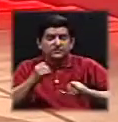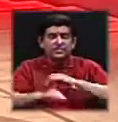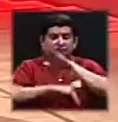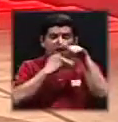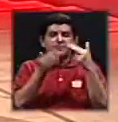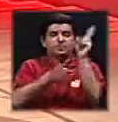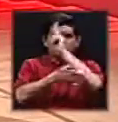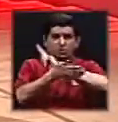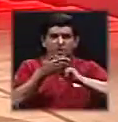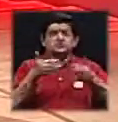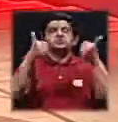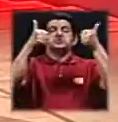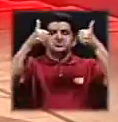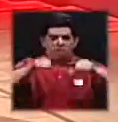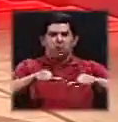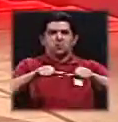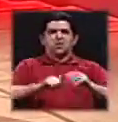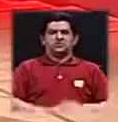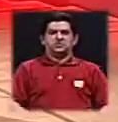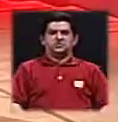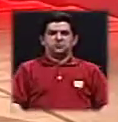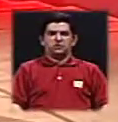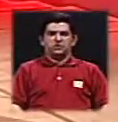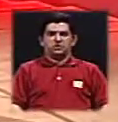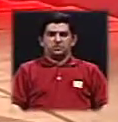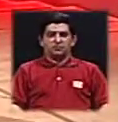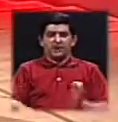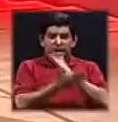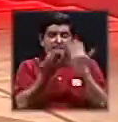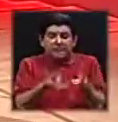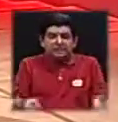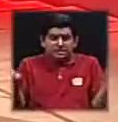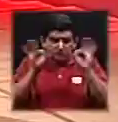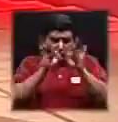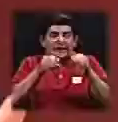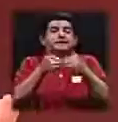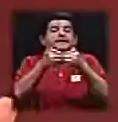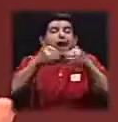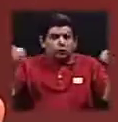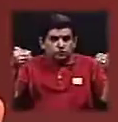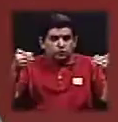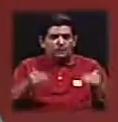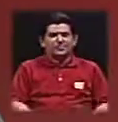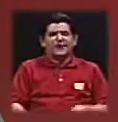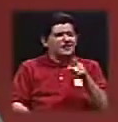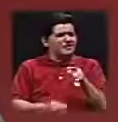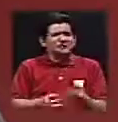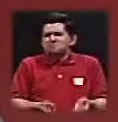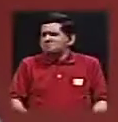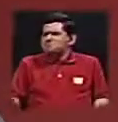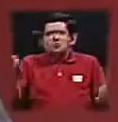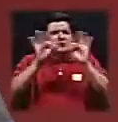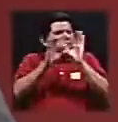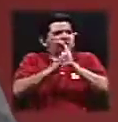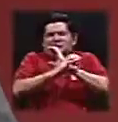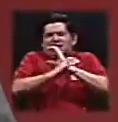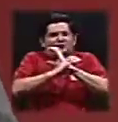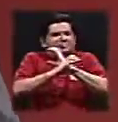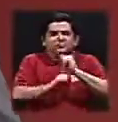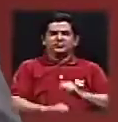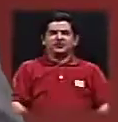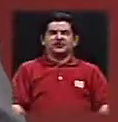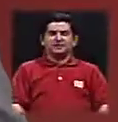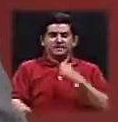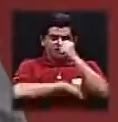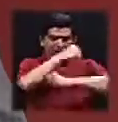las universidades estábamos de acuerdo. Y en ella, en el aspecto fundamental, era la autonomía. Eso teníamos que cuidarlo celosamente. Precisamente en el